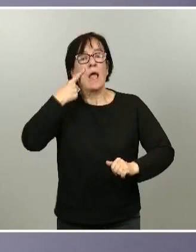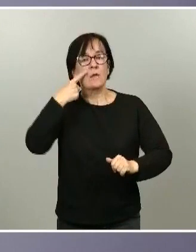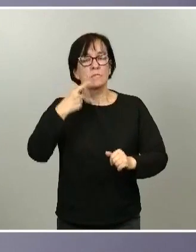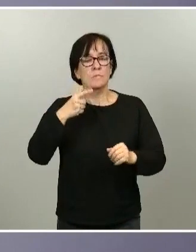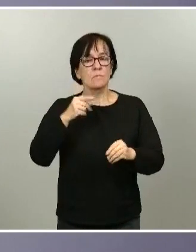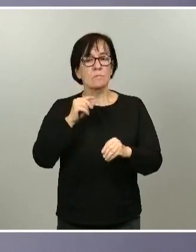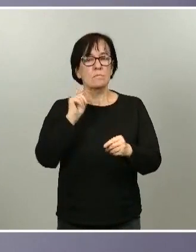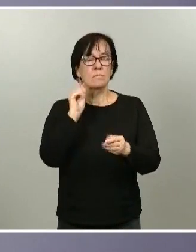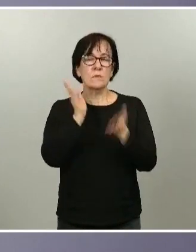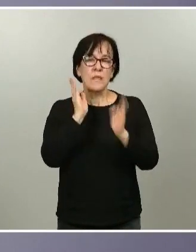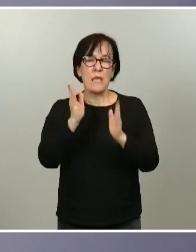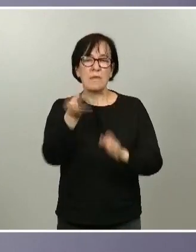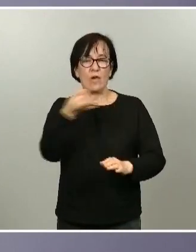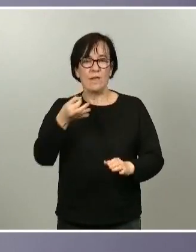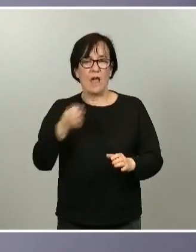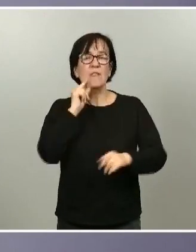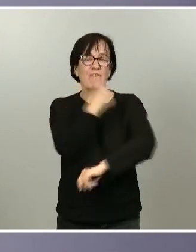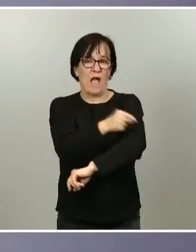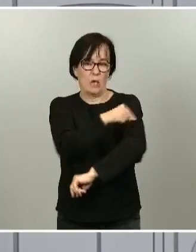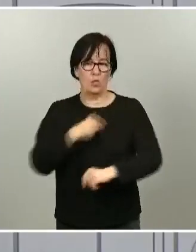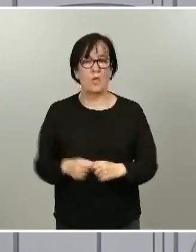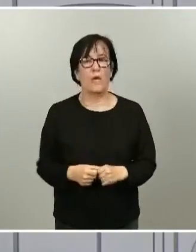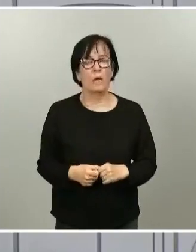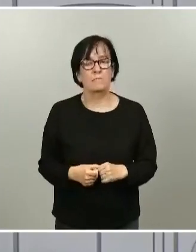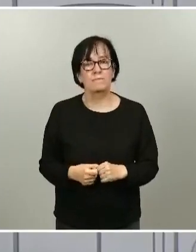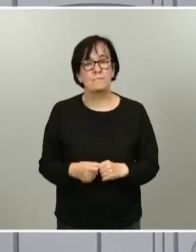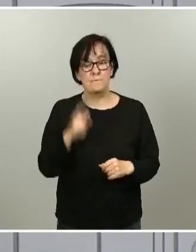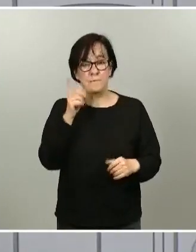vacuna. Bueno, en cuanto a los fallecidos,